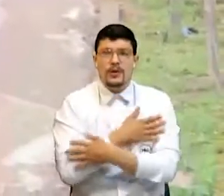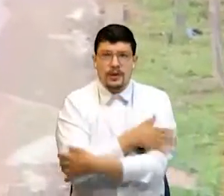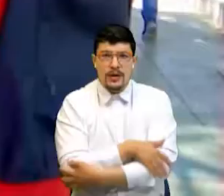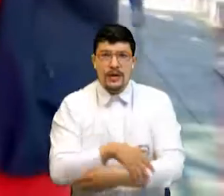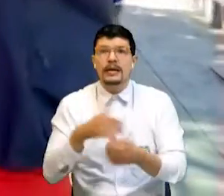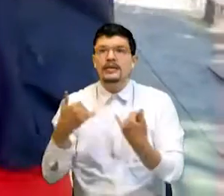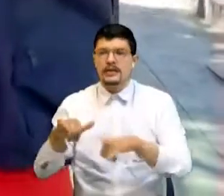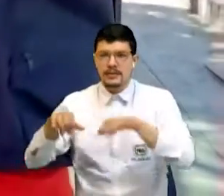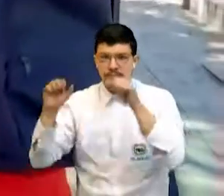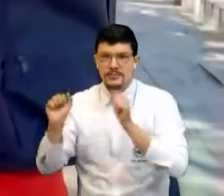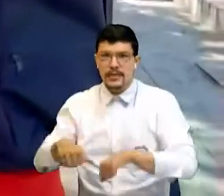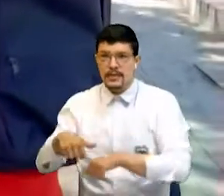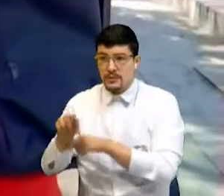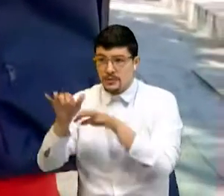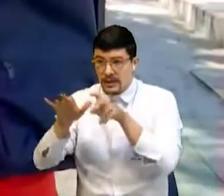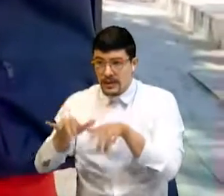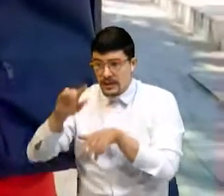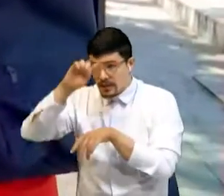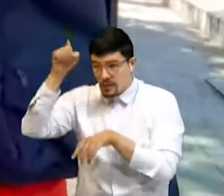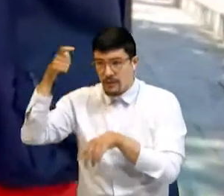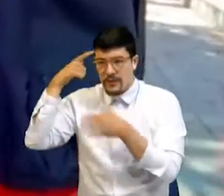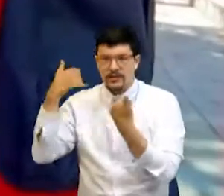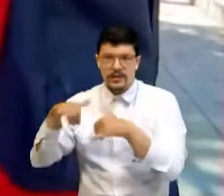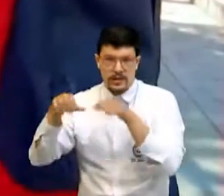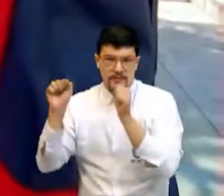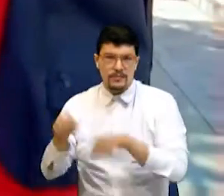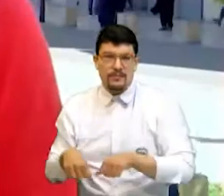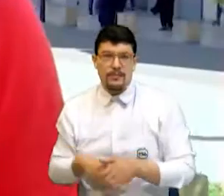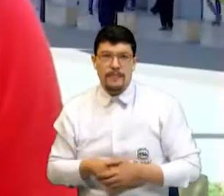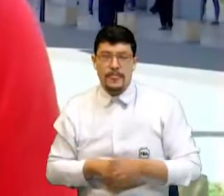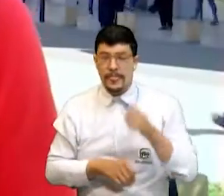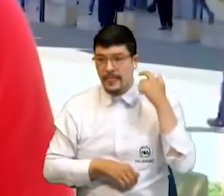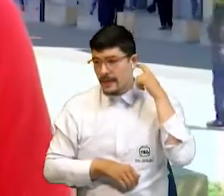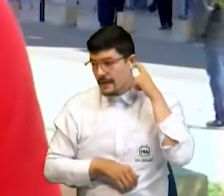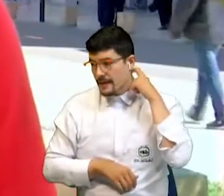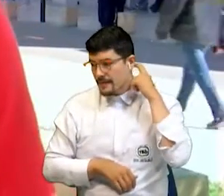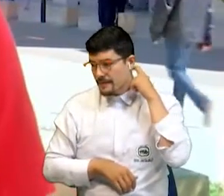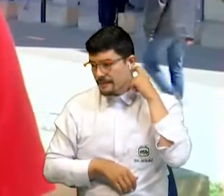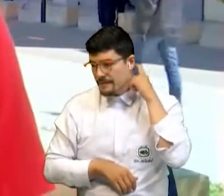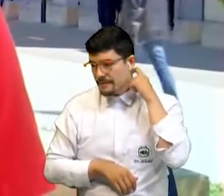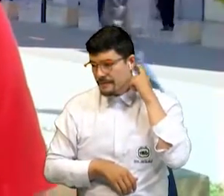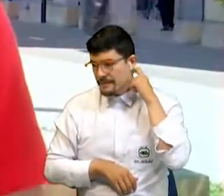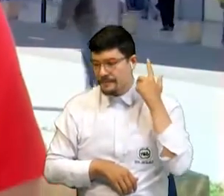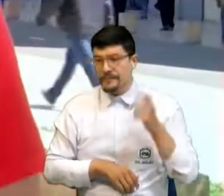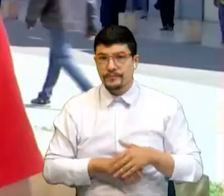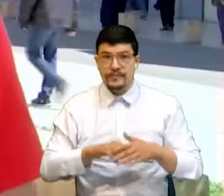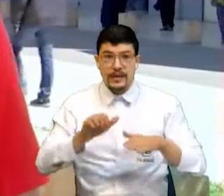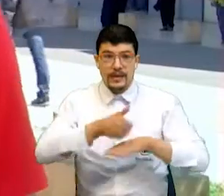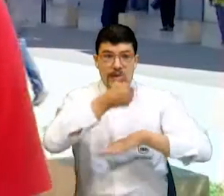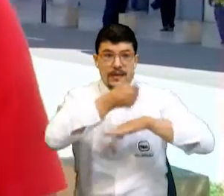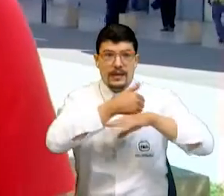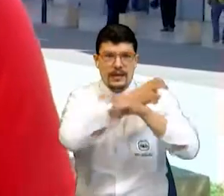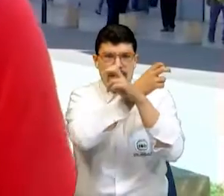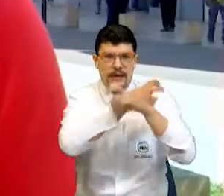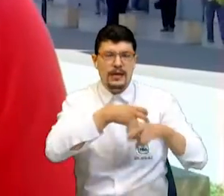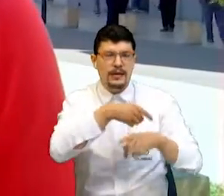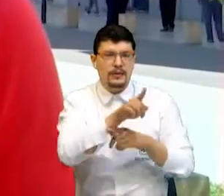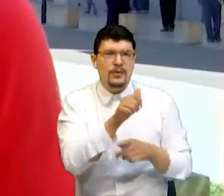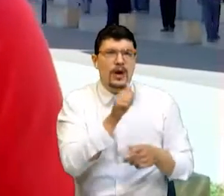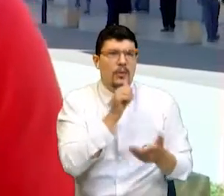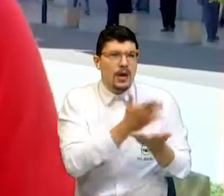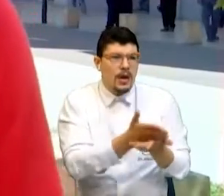autorizado por la Secretaría de Gobierno. En el parque principal estamos organizando un canelazo, prácticamente una aguapanela en el